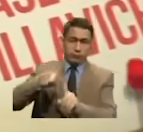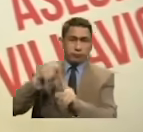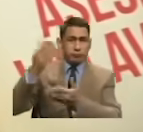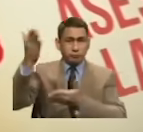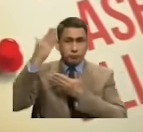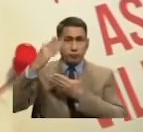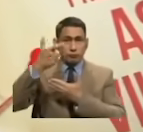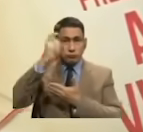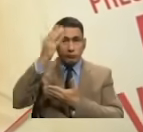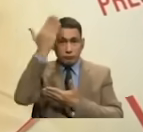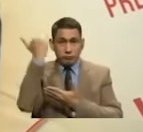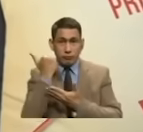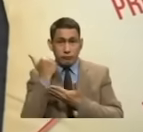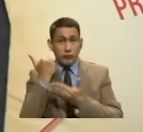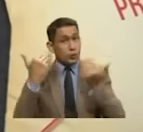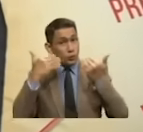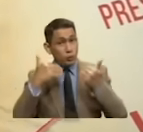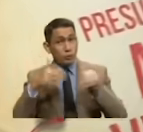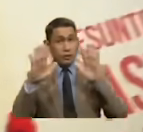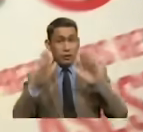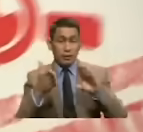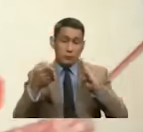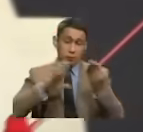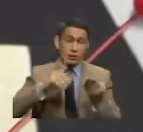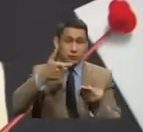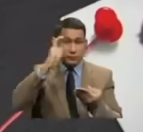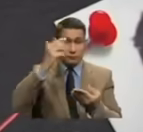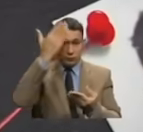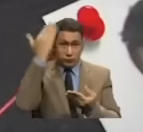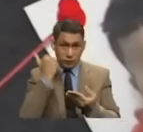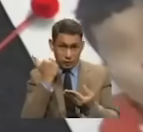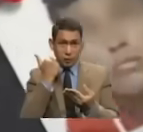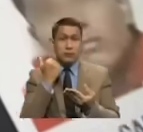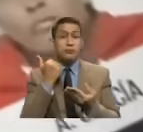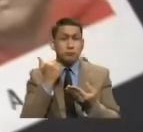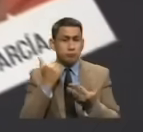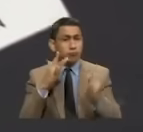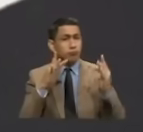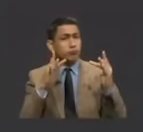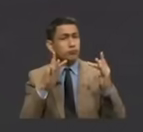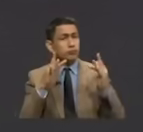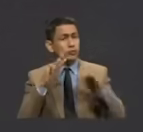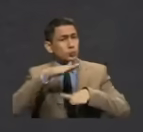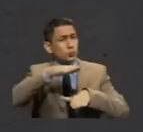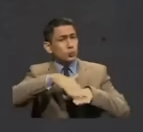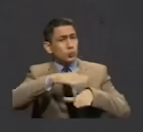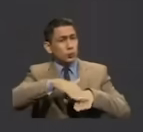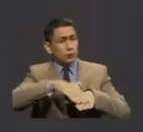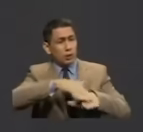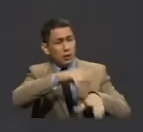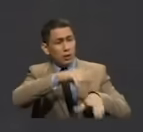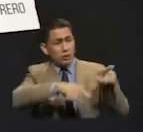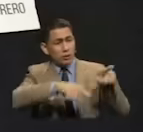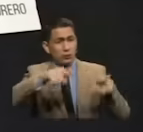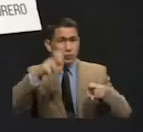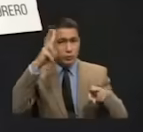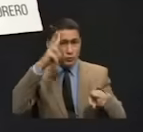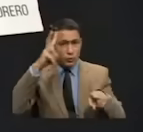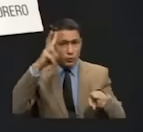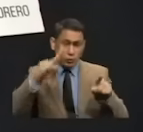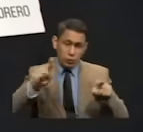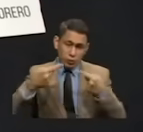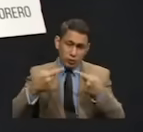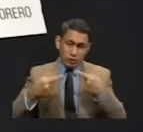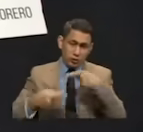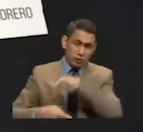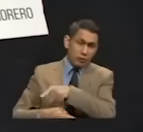hoy, ya se habla de que el asesinato de Villavicencio podría tener nexos con quienes hablaron de seguirlo para atentar en su contra, pues en los